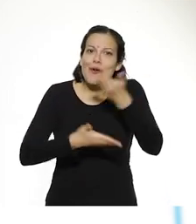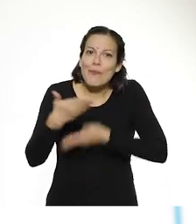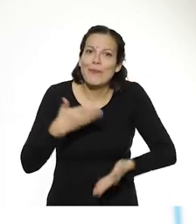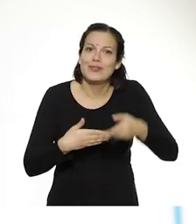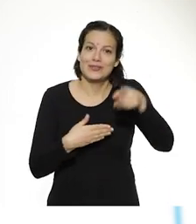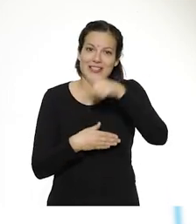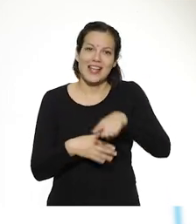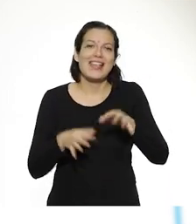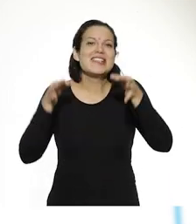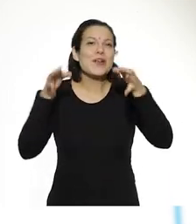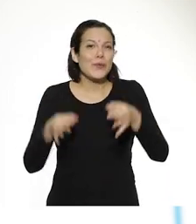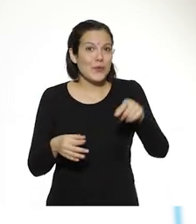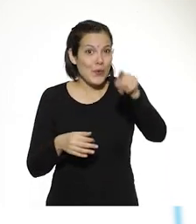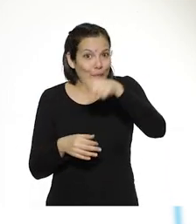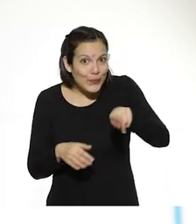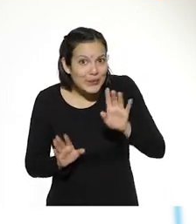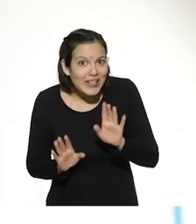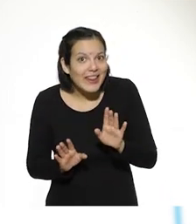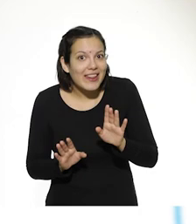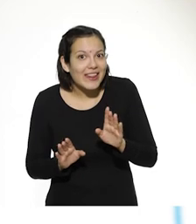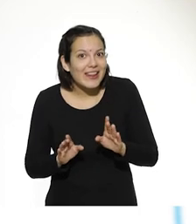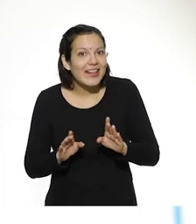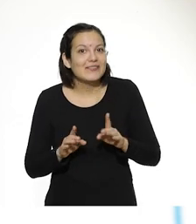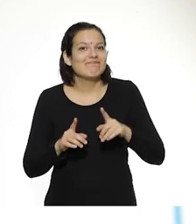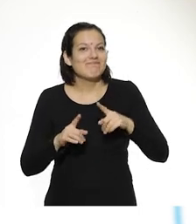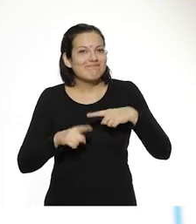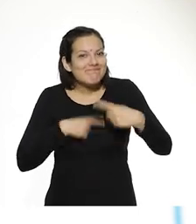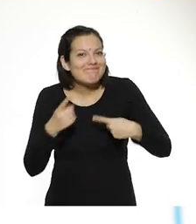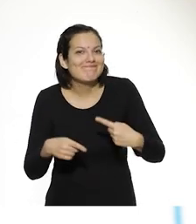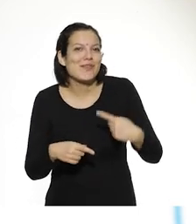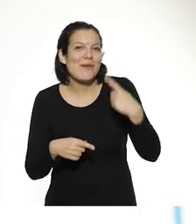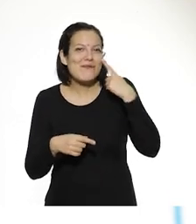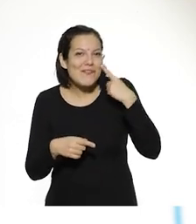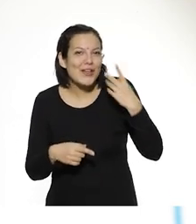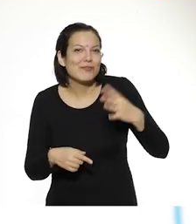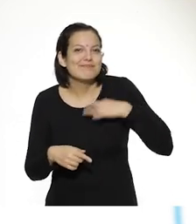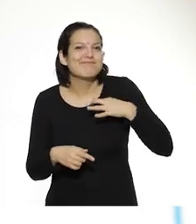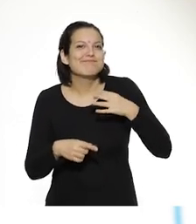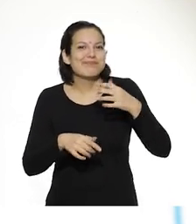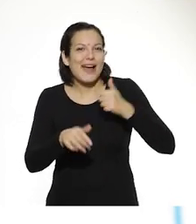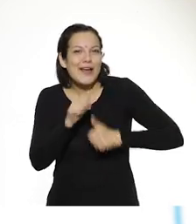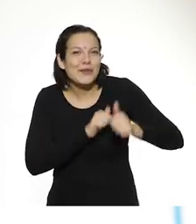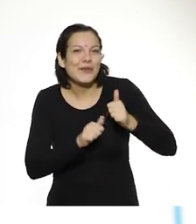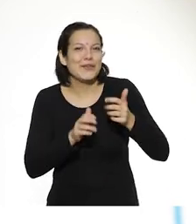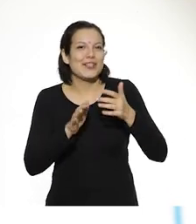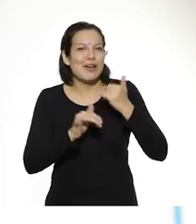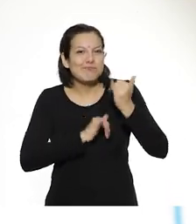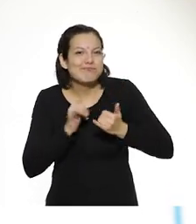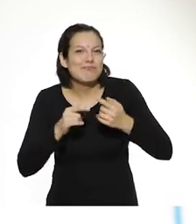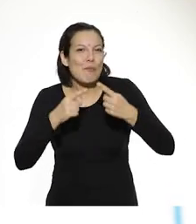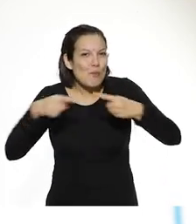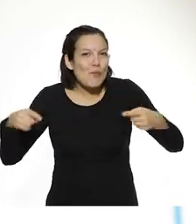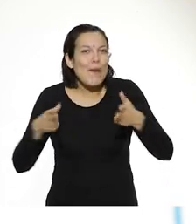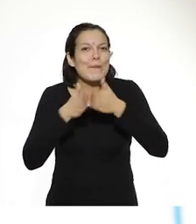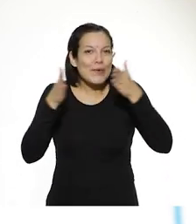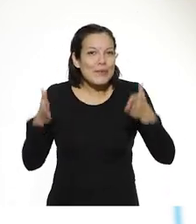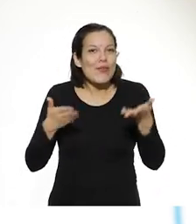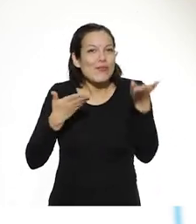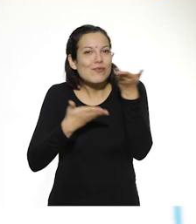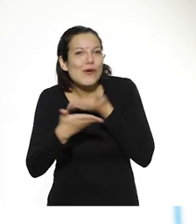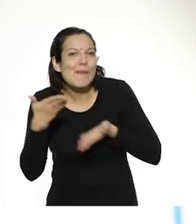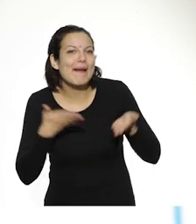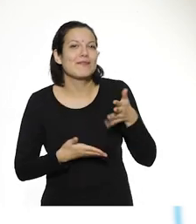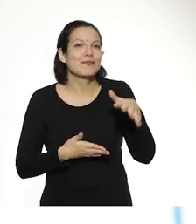seguramente ustedes, chicos, van a seguir viviendo estas historias, estos momentos de compartir